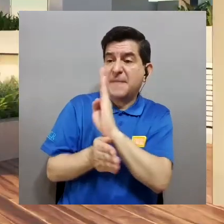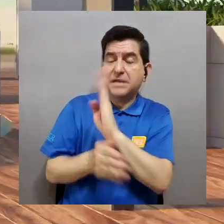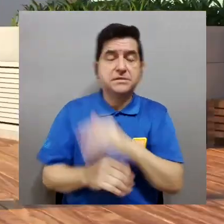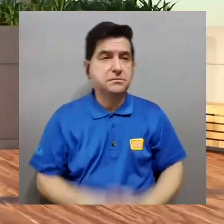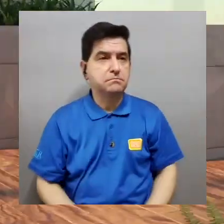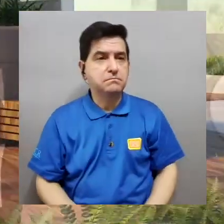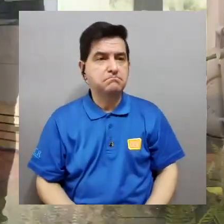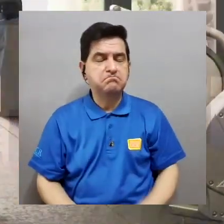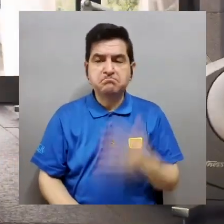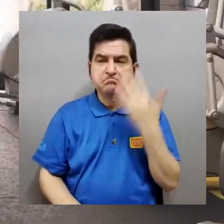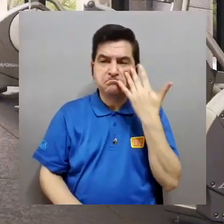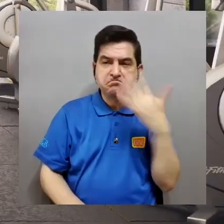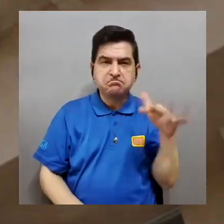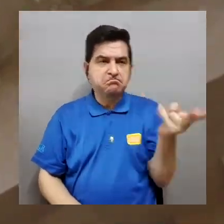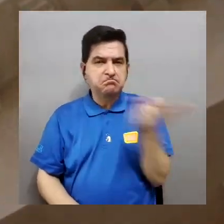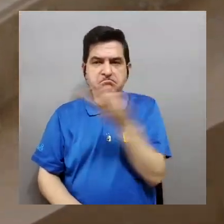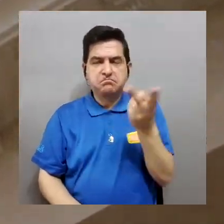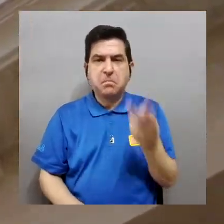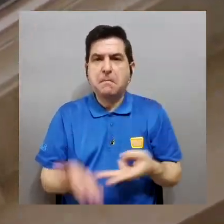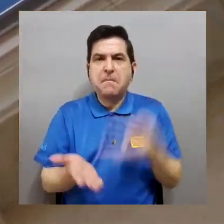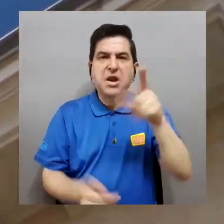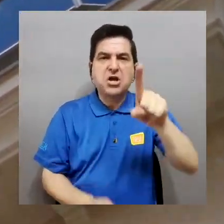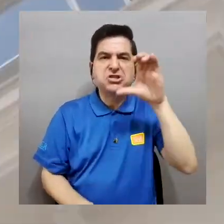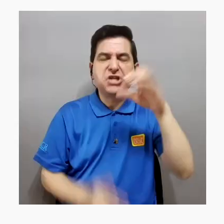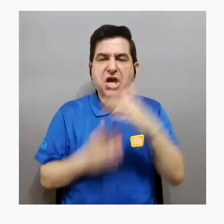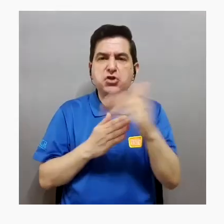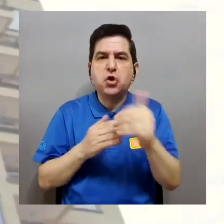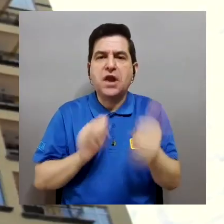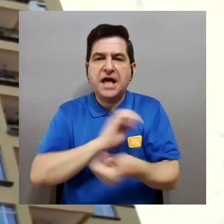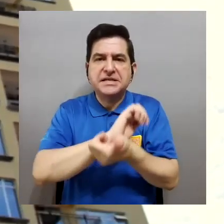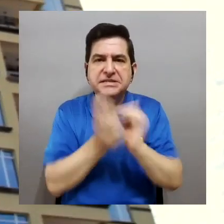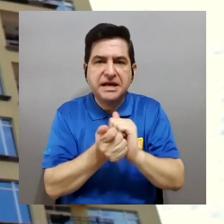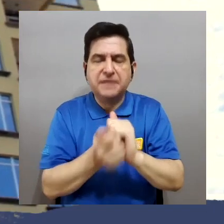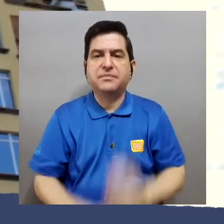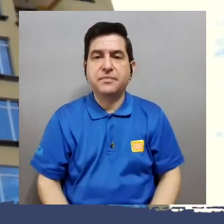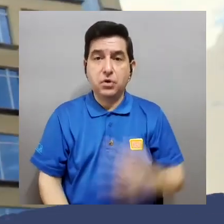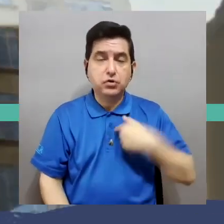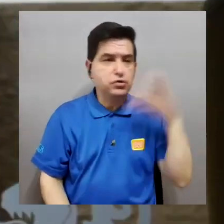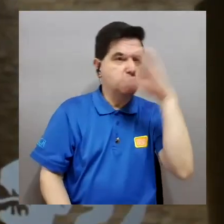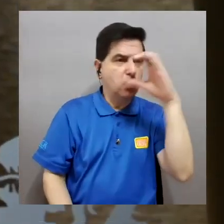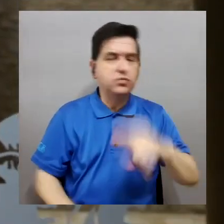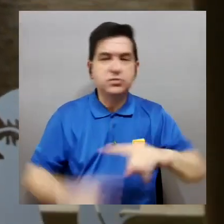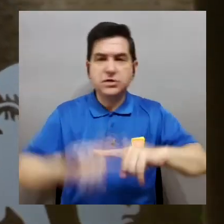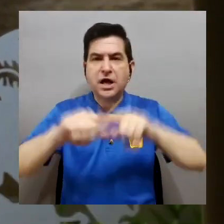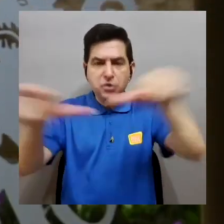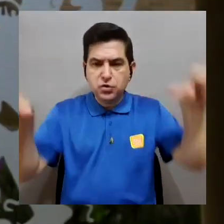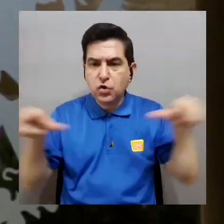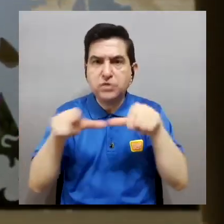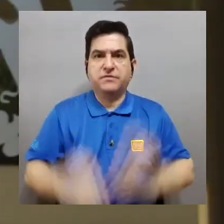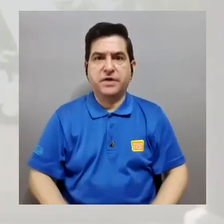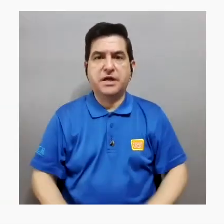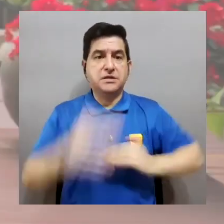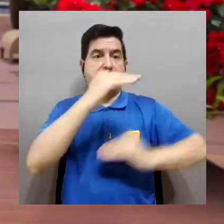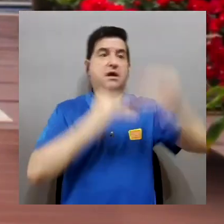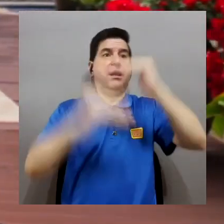banco? Entonces, la cuota era muy similar, o sea, lo que variaba eran $100 aproximadamente. Anduve buscando por todas las zonas posibles